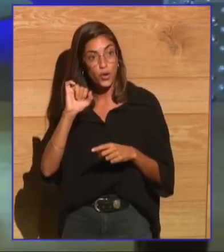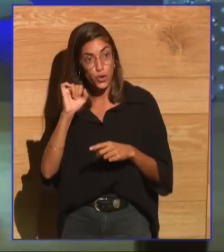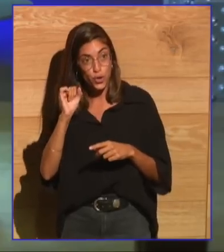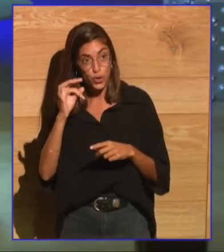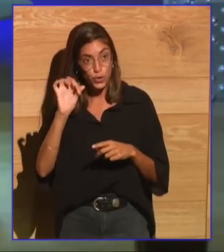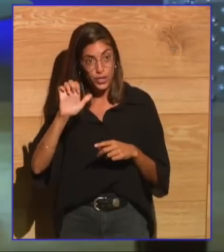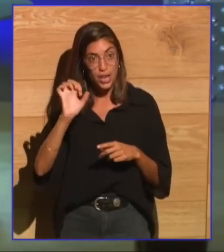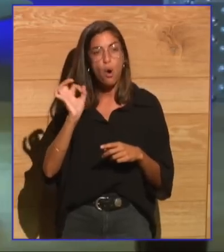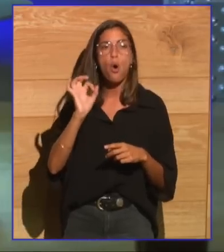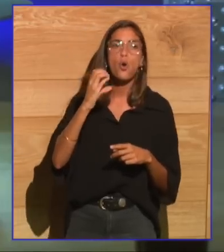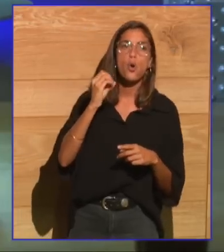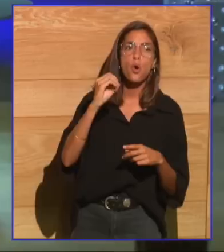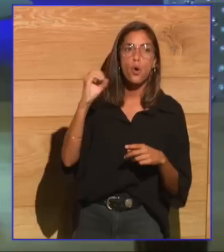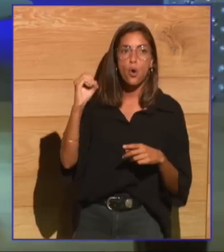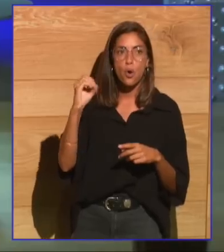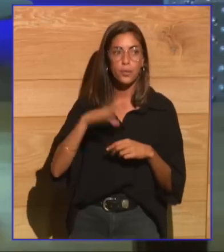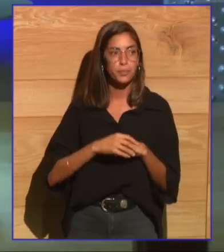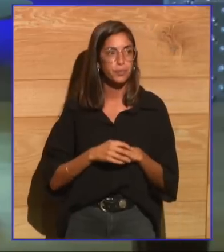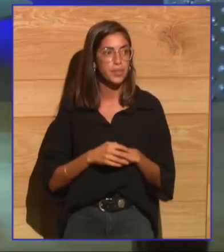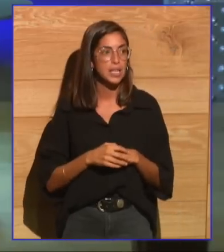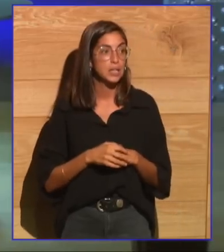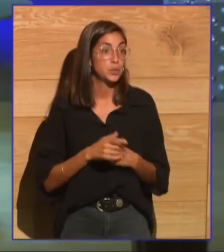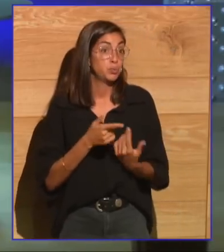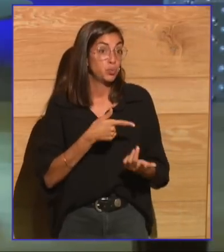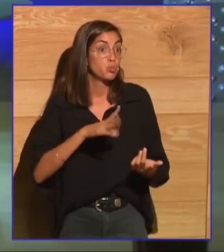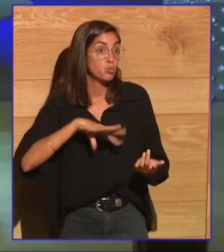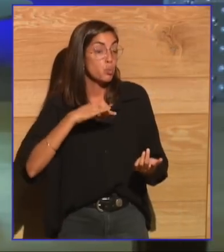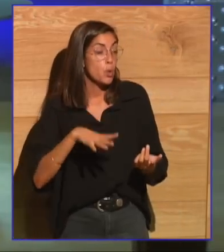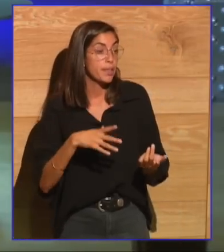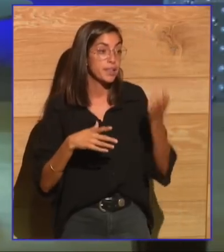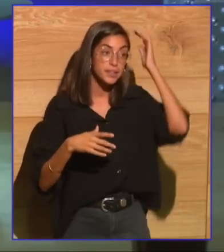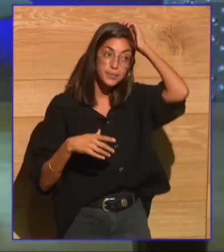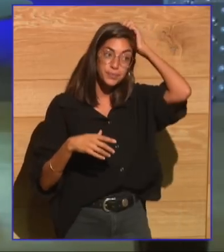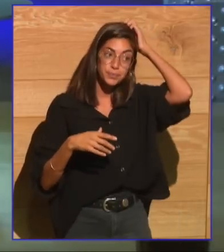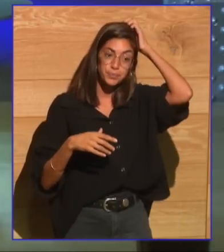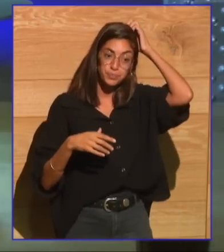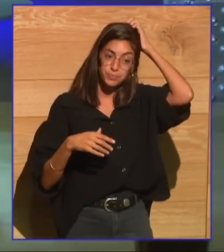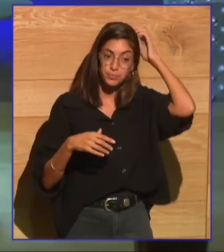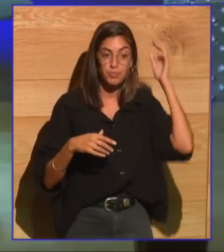javito porque no caíste pero como tú te pusiste el apellido que te dio la gana te podías haber puesto correctamente